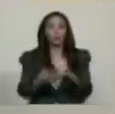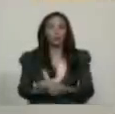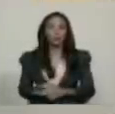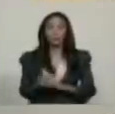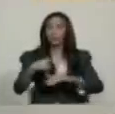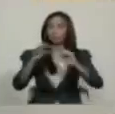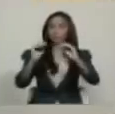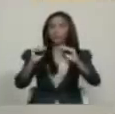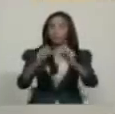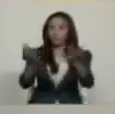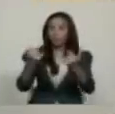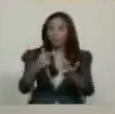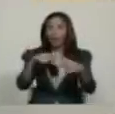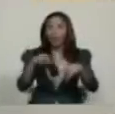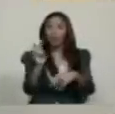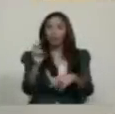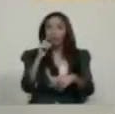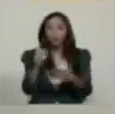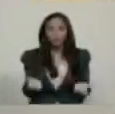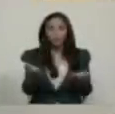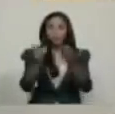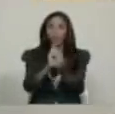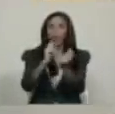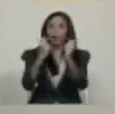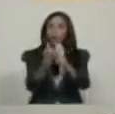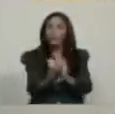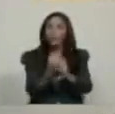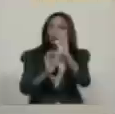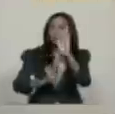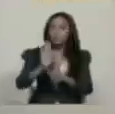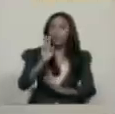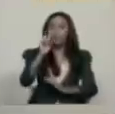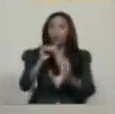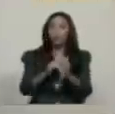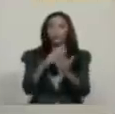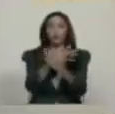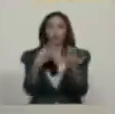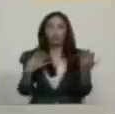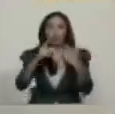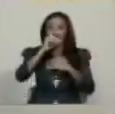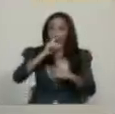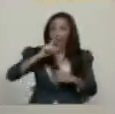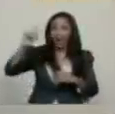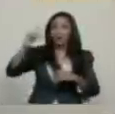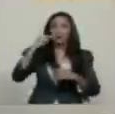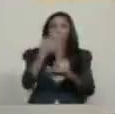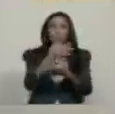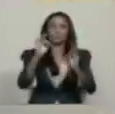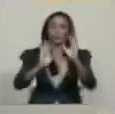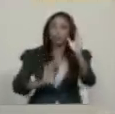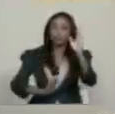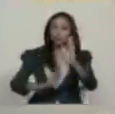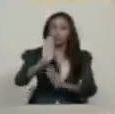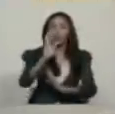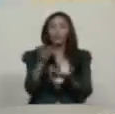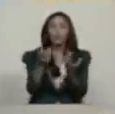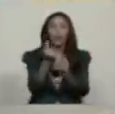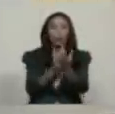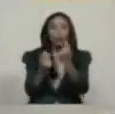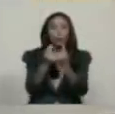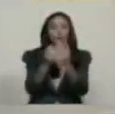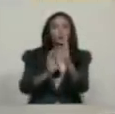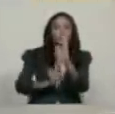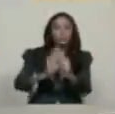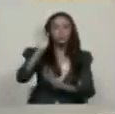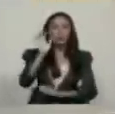convoco a toda Venezuela a convertir el 2019 en el gran año del crecimiento y la prosperidad económica de toda